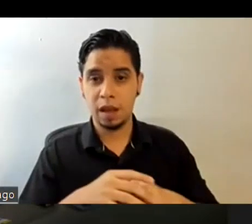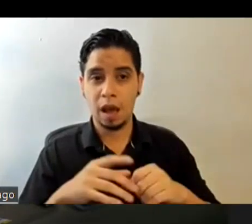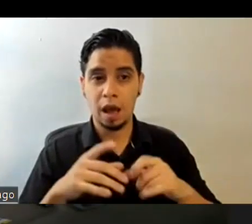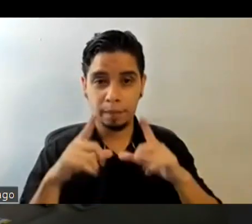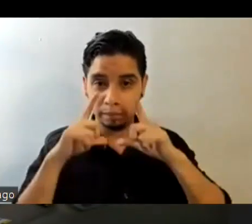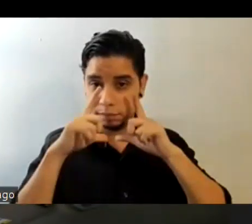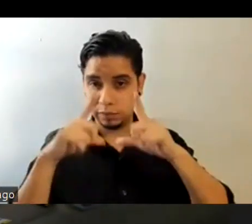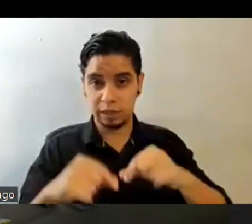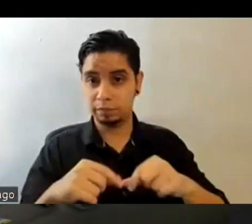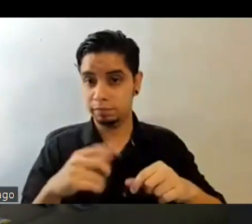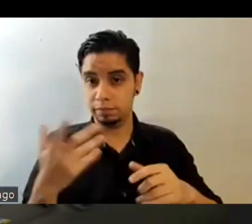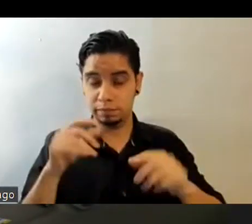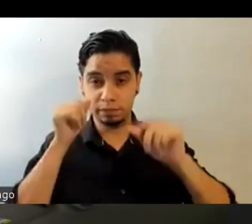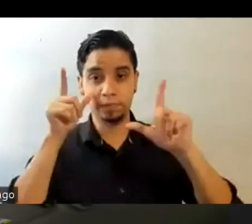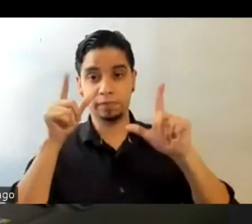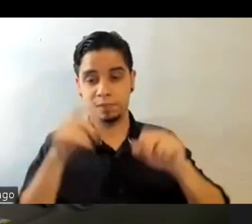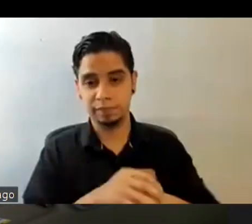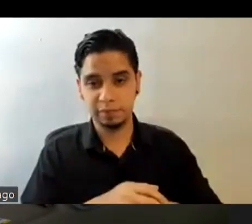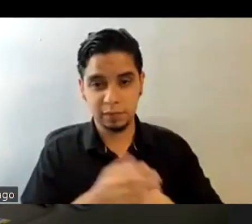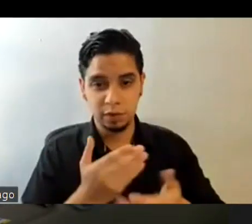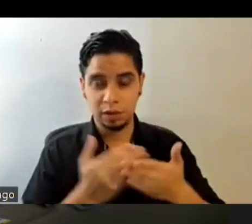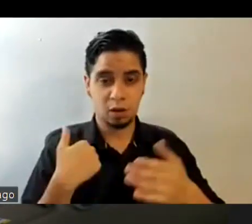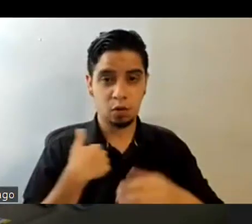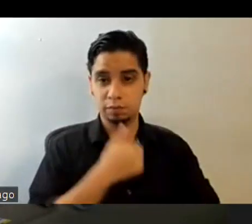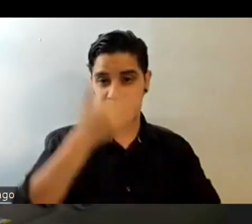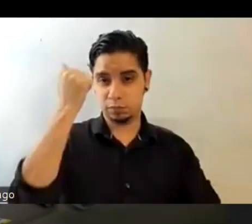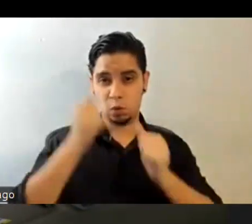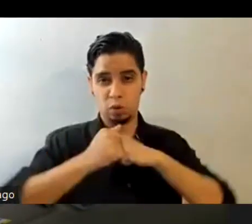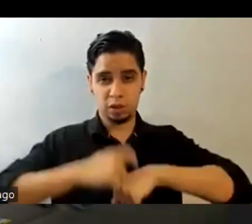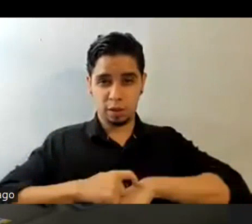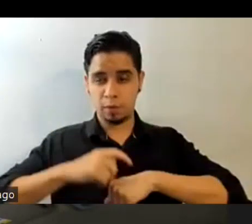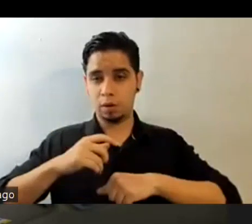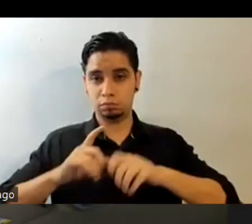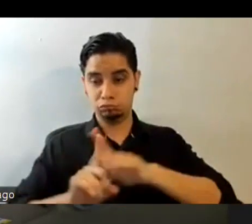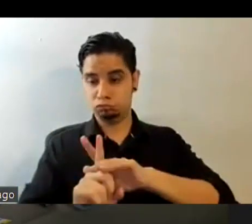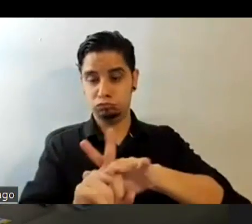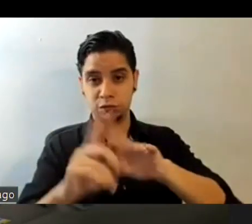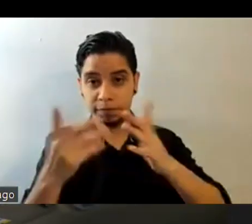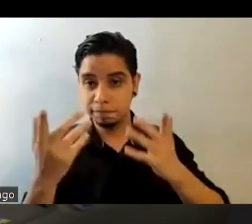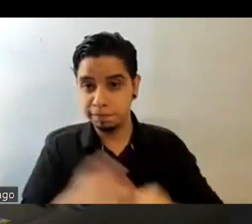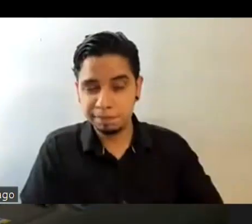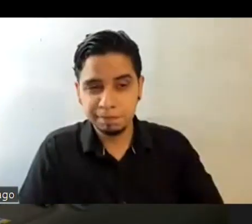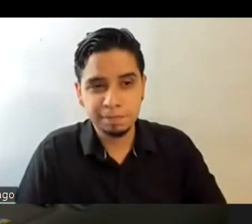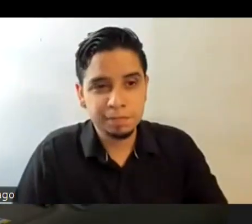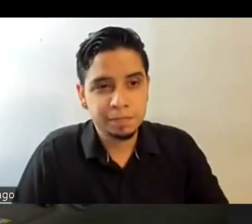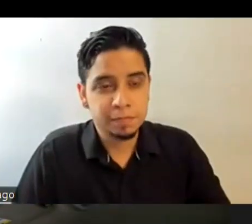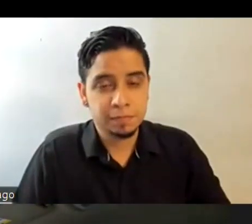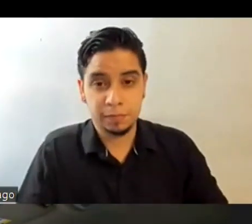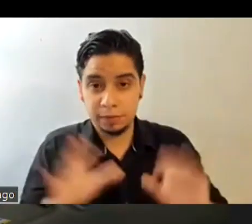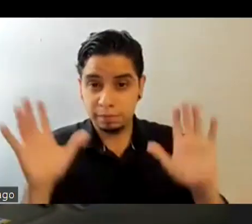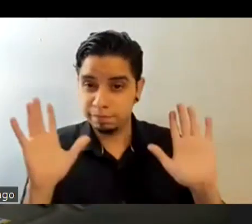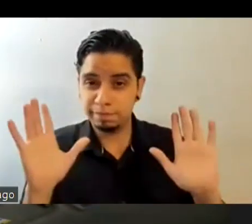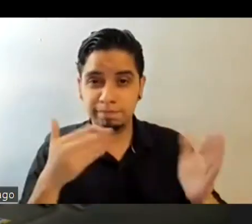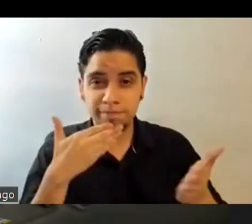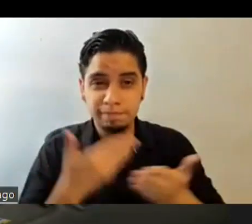esa parte. Sí. Las cositas que no se le olvidan y poquito a poco van saliendo. Bueno, pues gracias